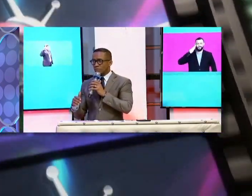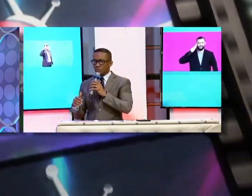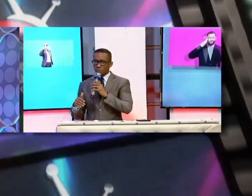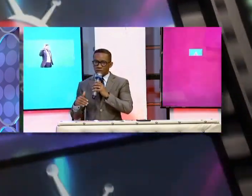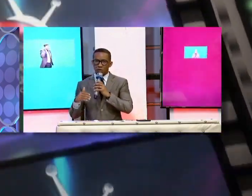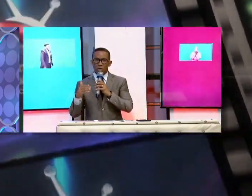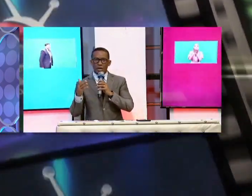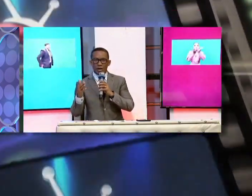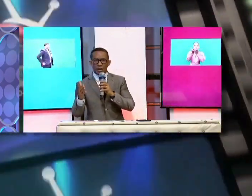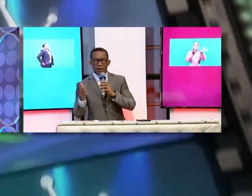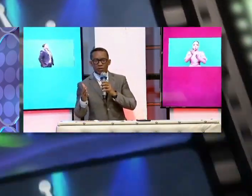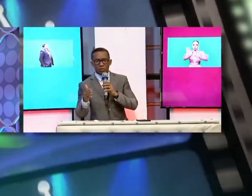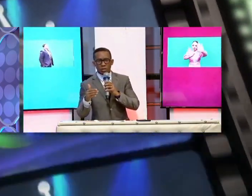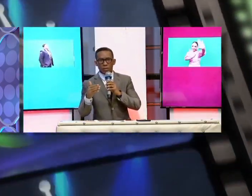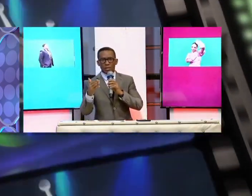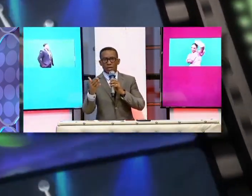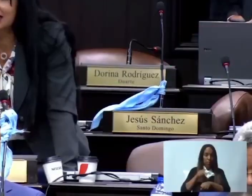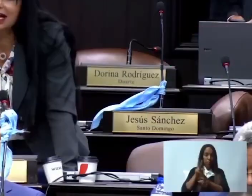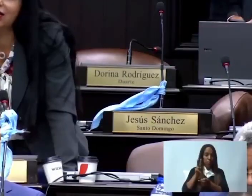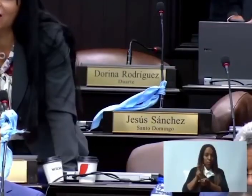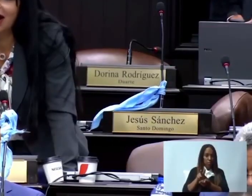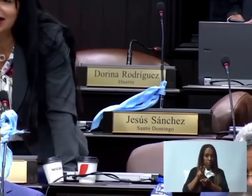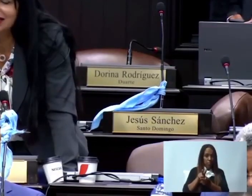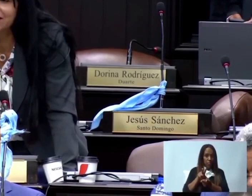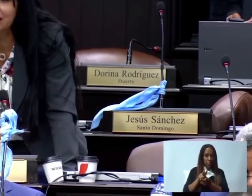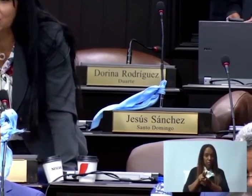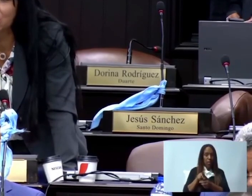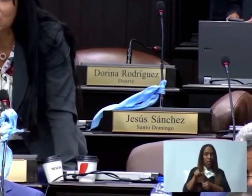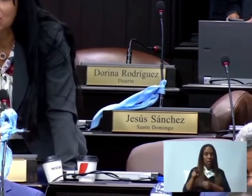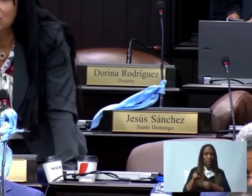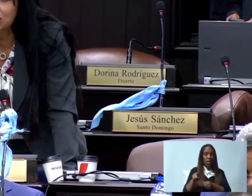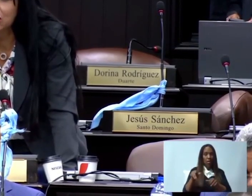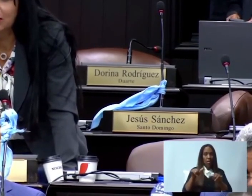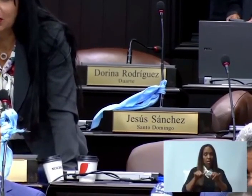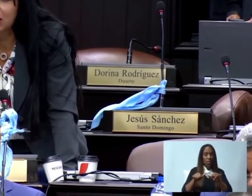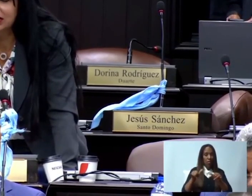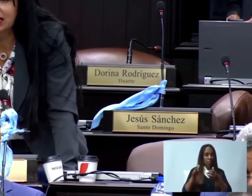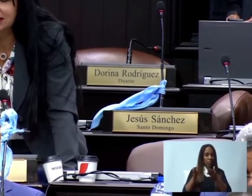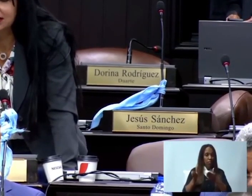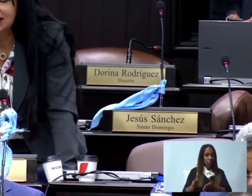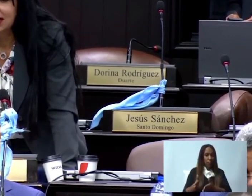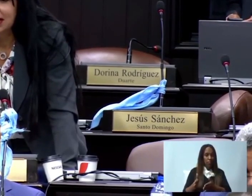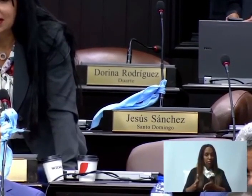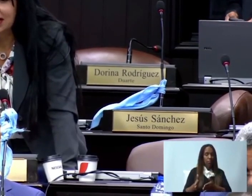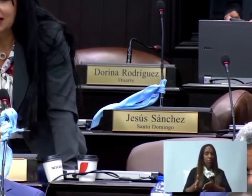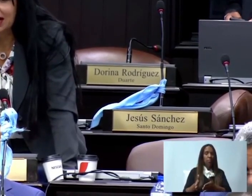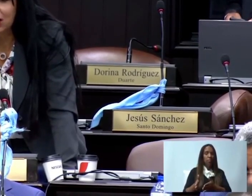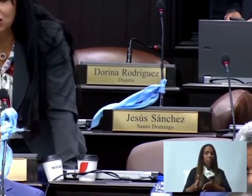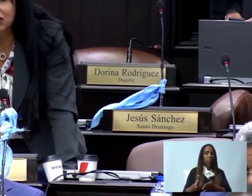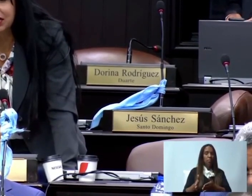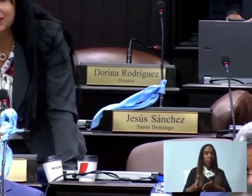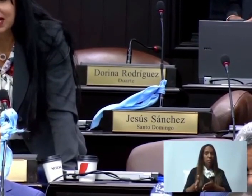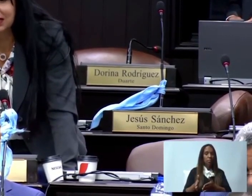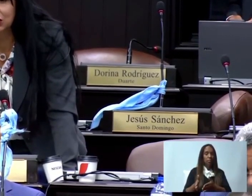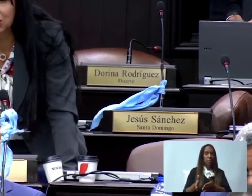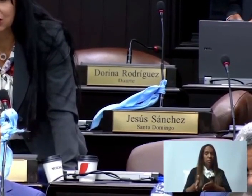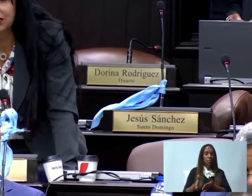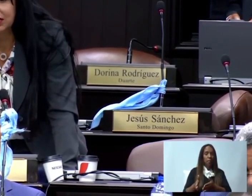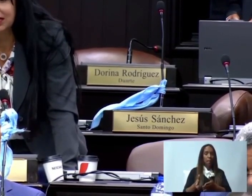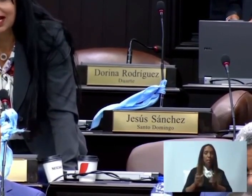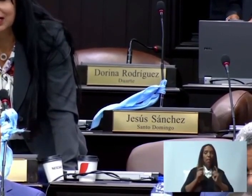trabajo, que podía demostrar. Según ella, entonces el Ministerio Público la ha sometido a través de una jurisdicción especial